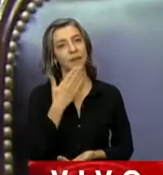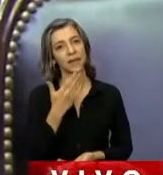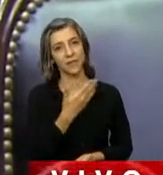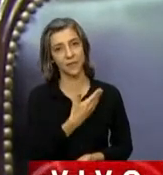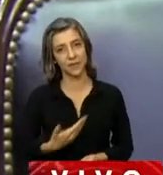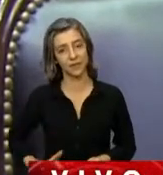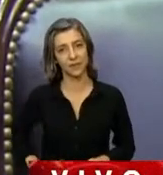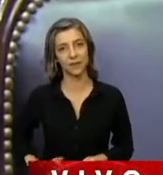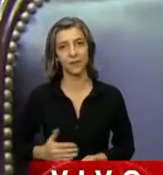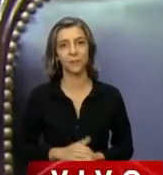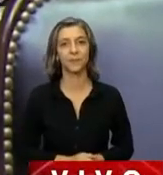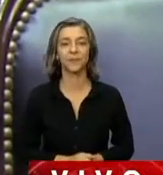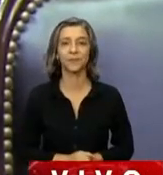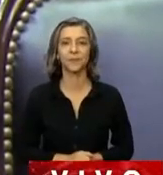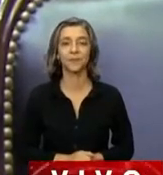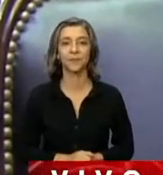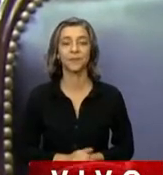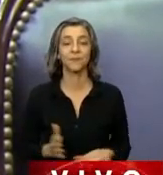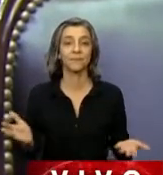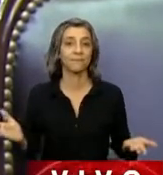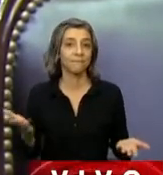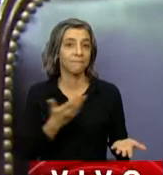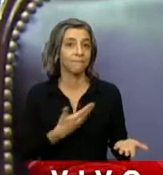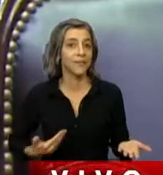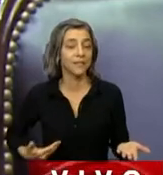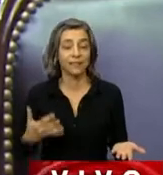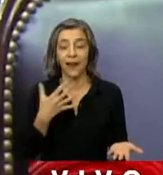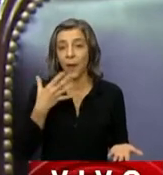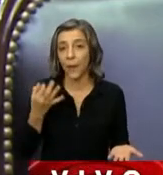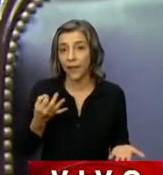Gracias, presidente. Mire, presidente, la verdad es que